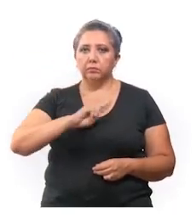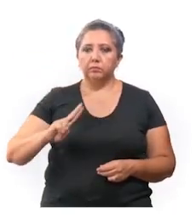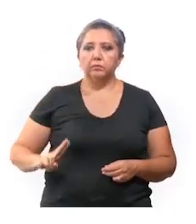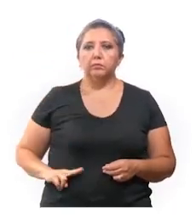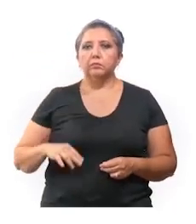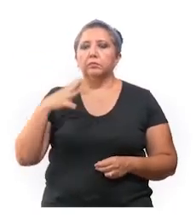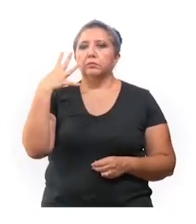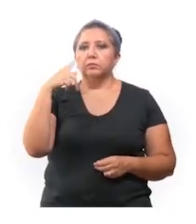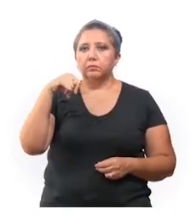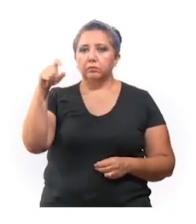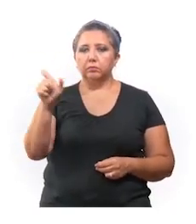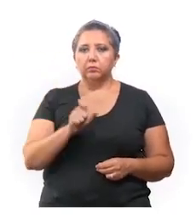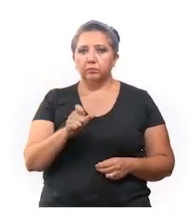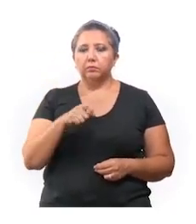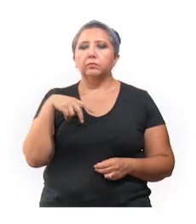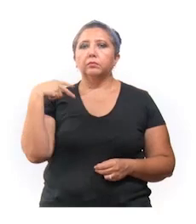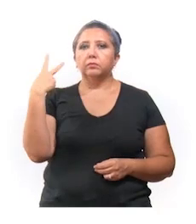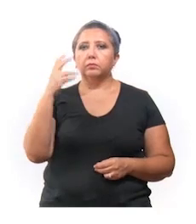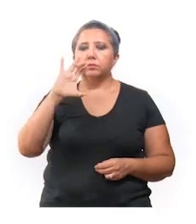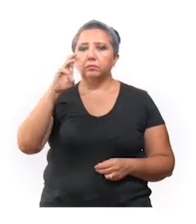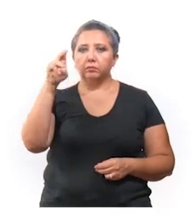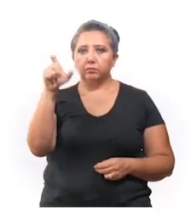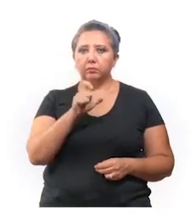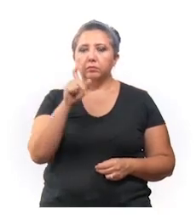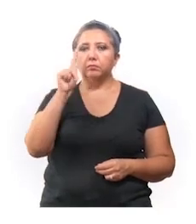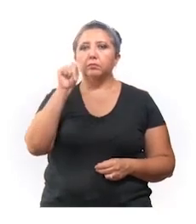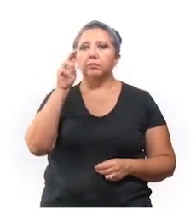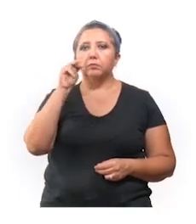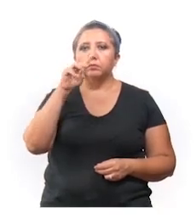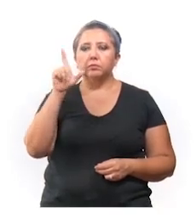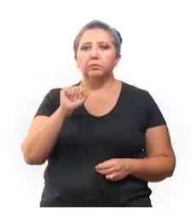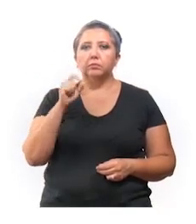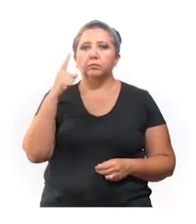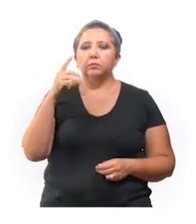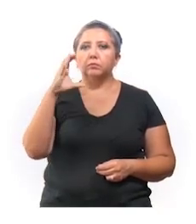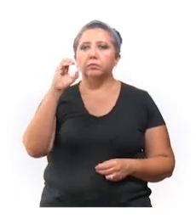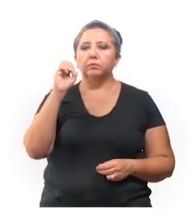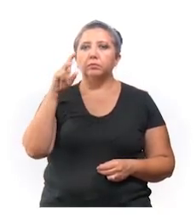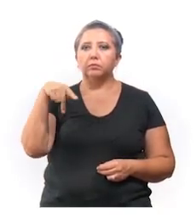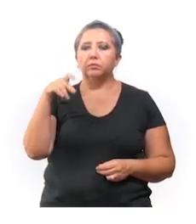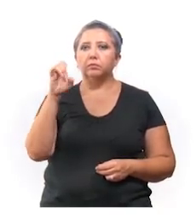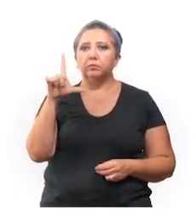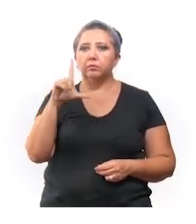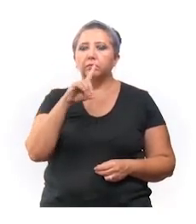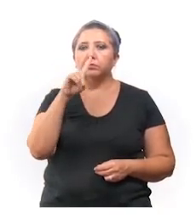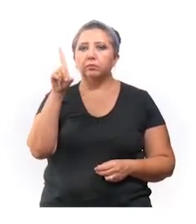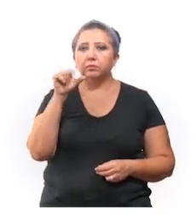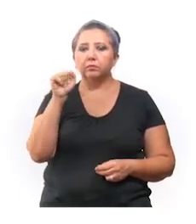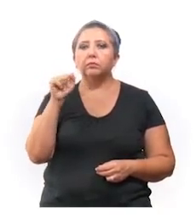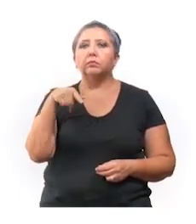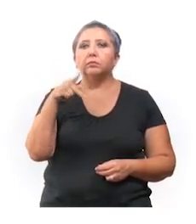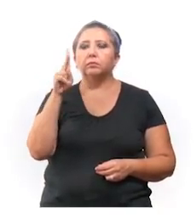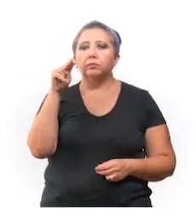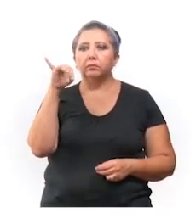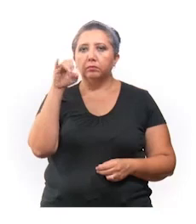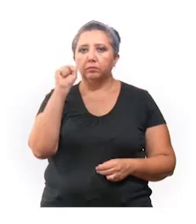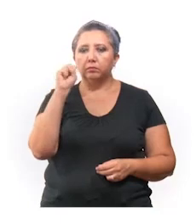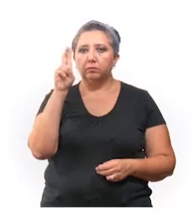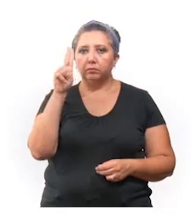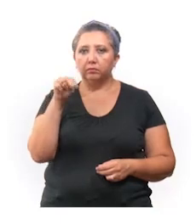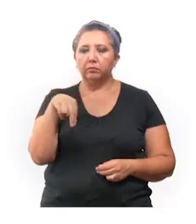Umán, 4 en Tecash, 2 en Chemash y en Temozón, 1 en Concal, Tzán, Silam González, Canacín,